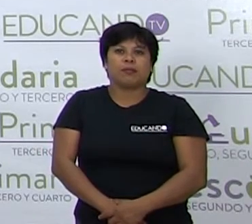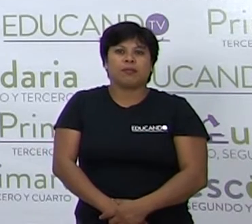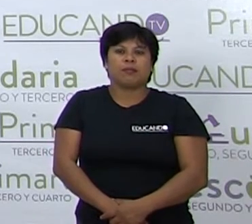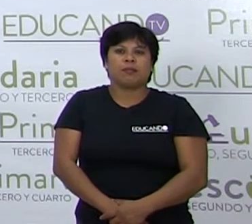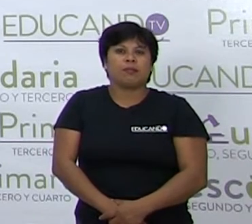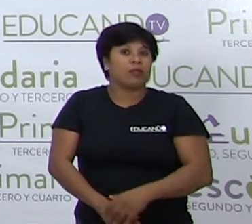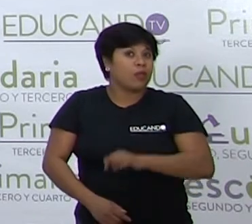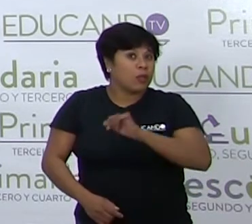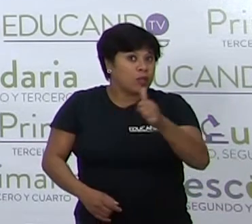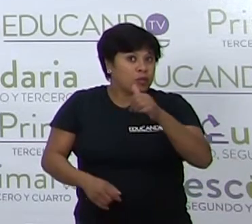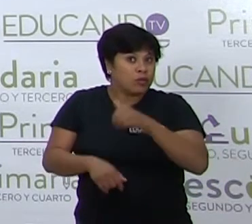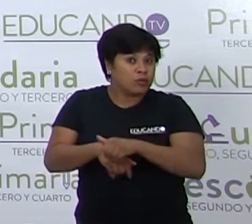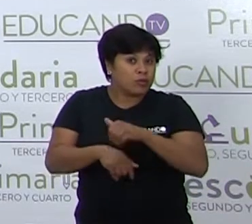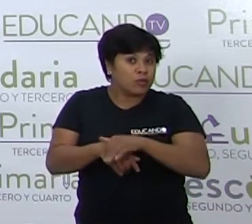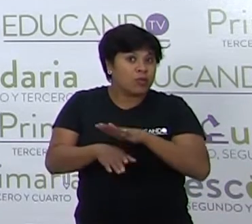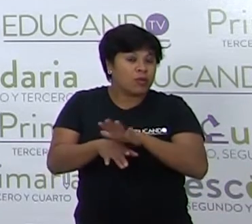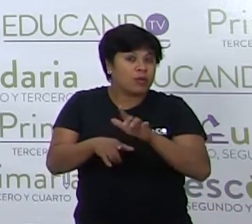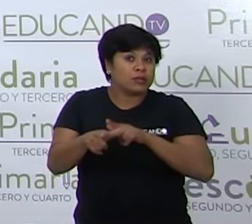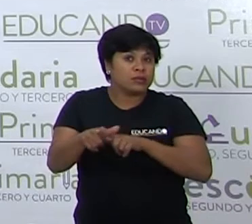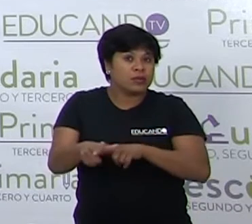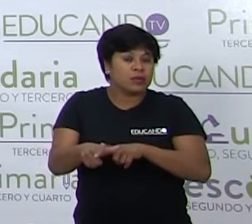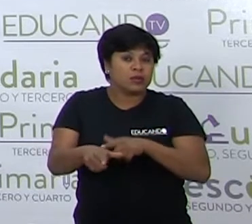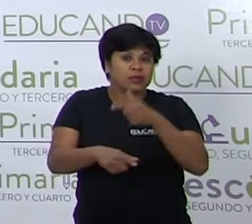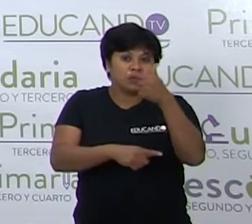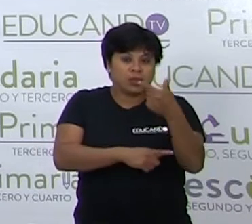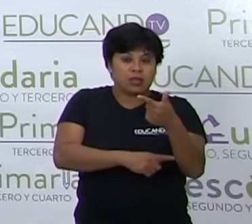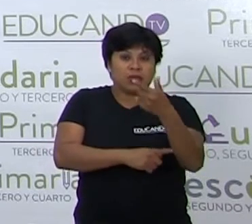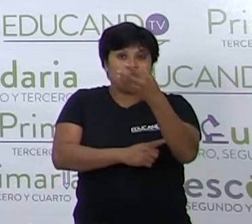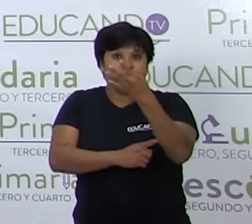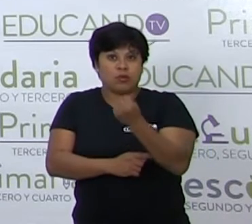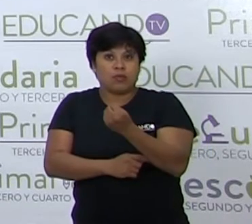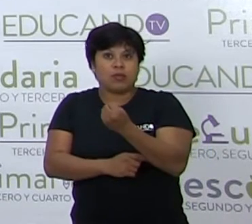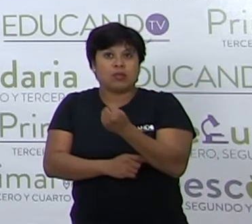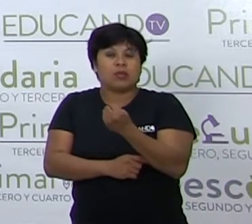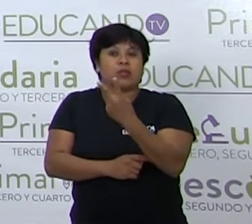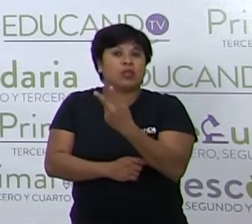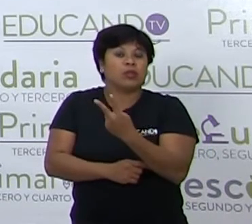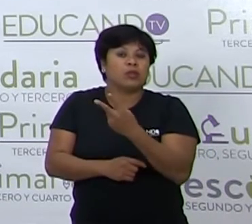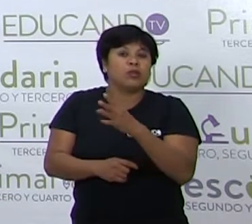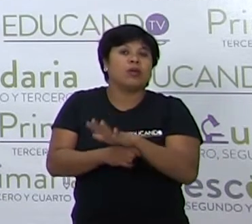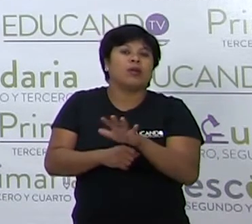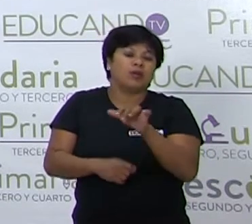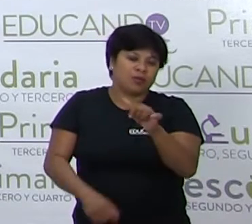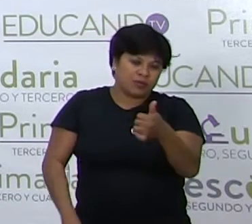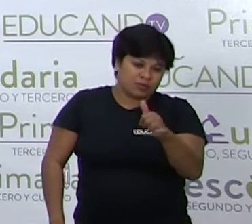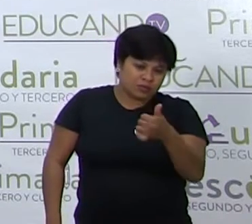¿Qué número seguiría aquí? Si estamos iterando el 2, 11.